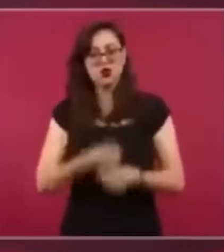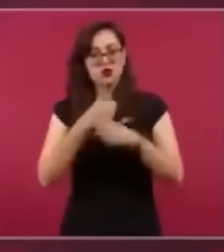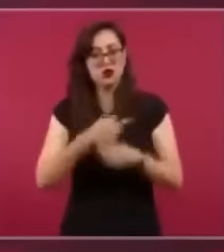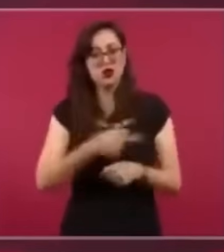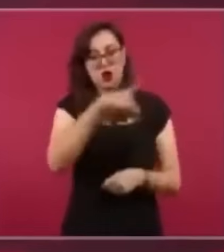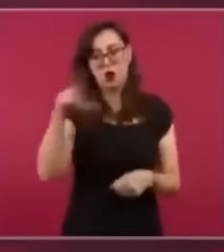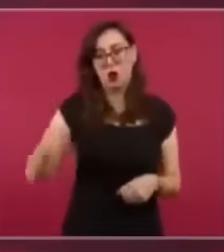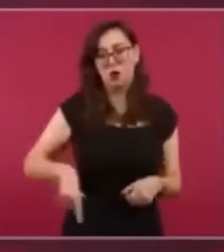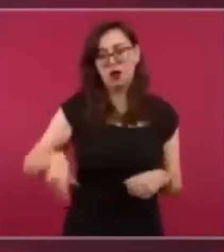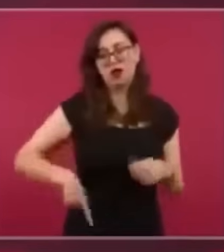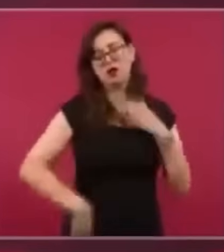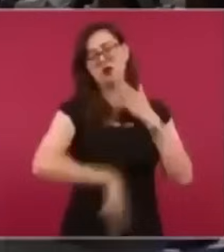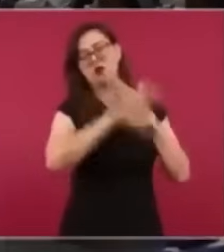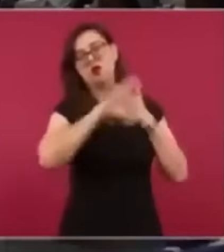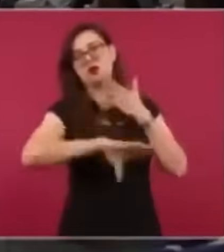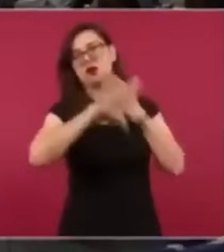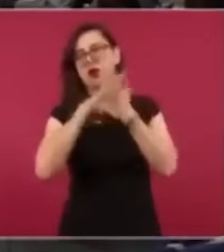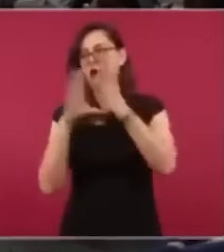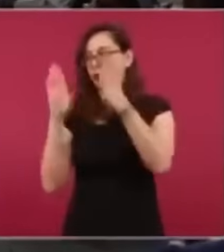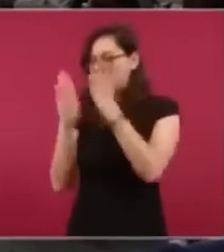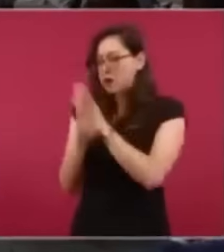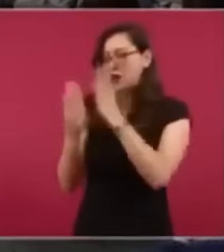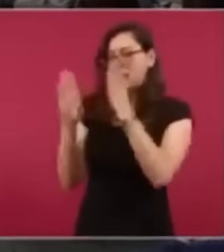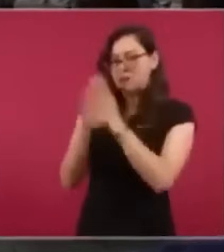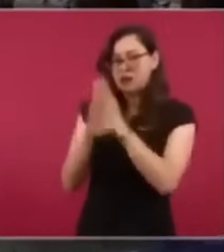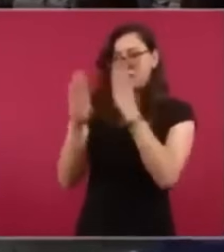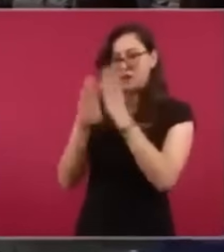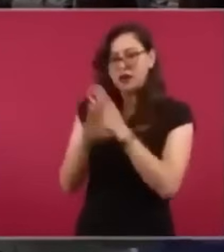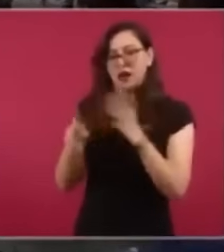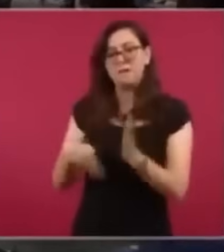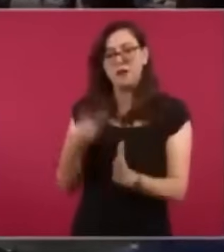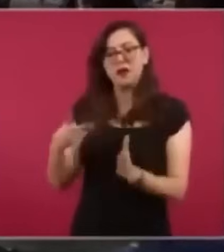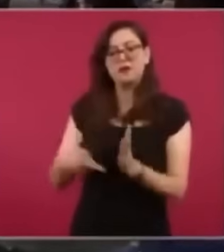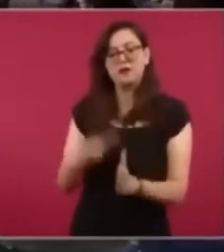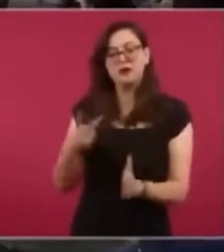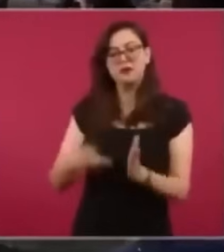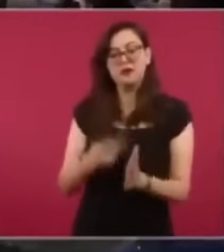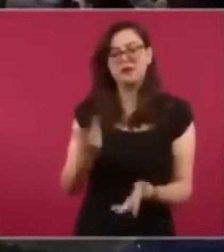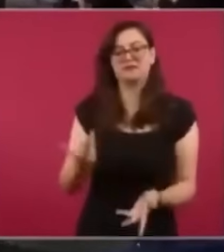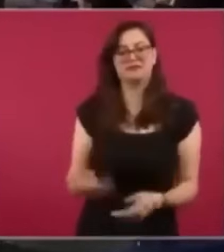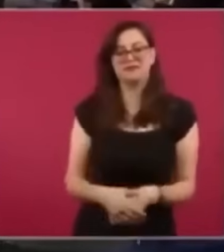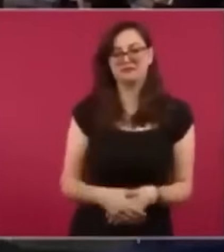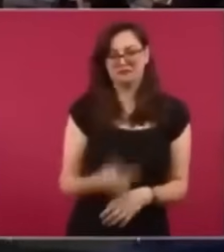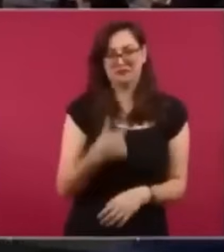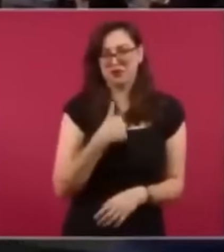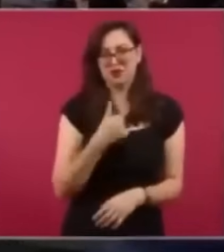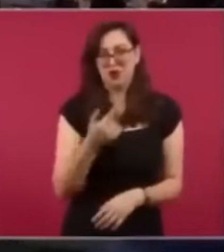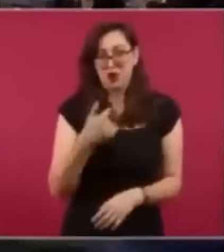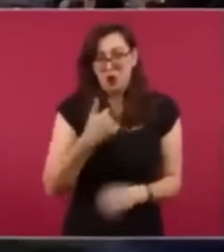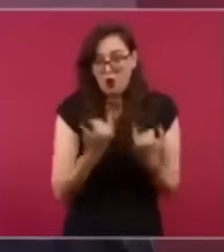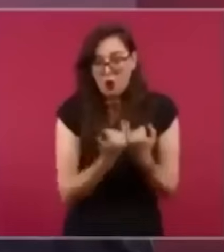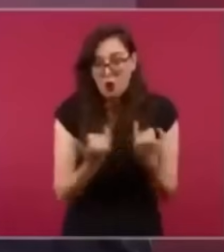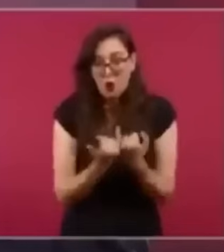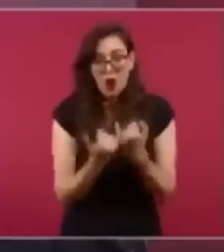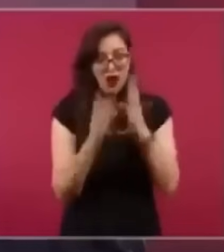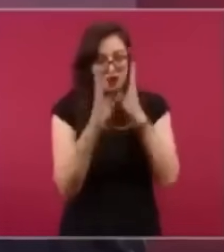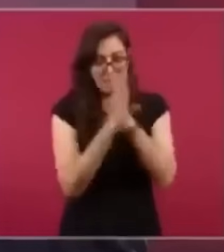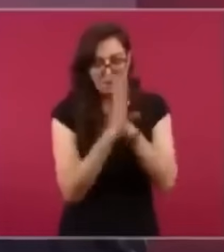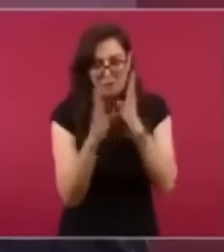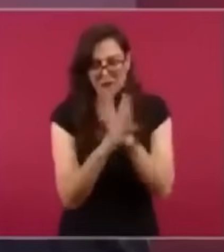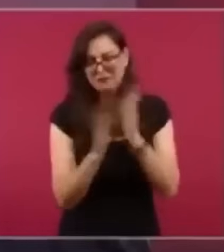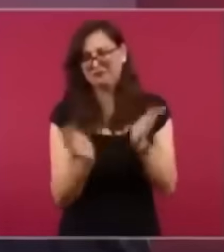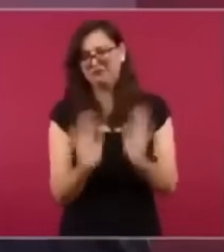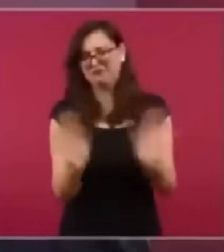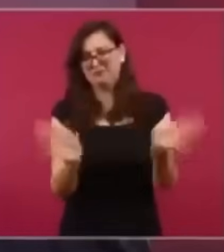si ya sabemos que todos los medios, con honrosas excepciones, están en contra de